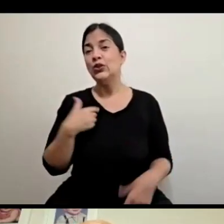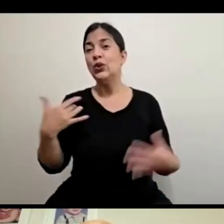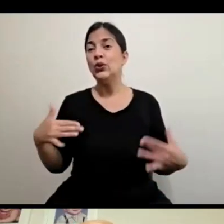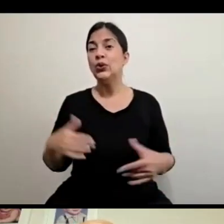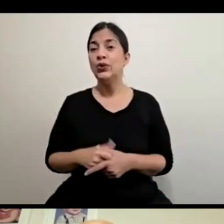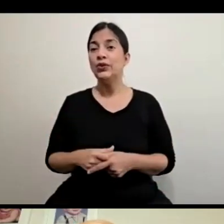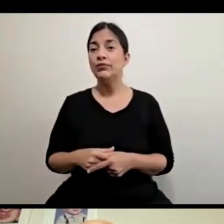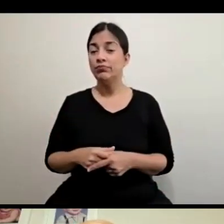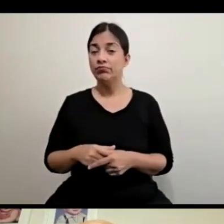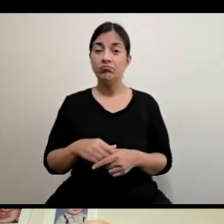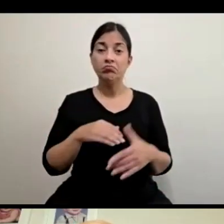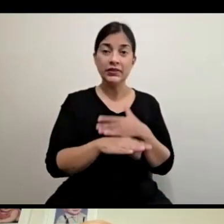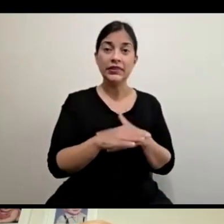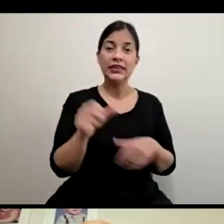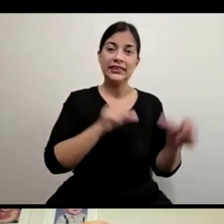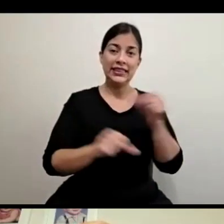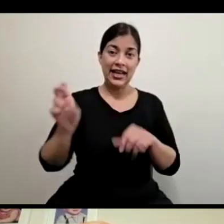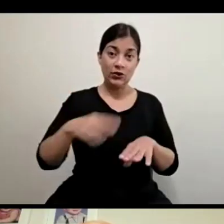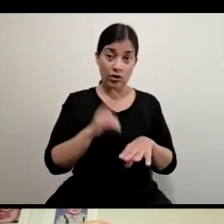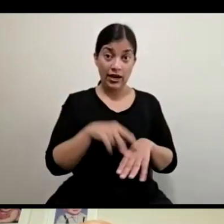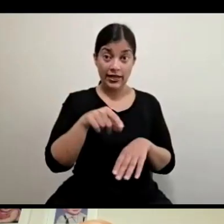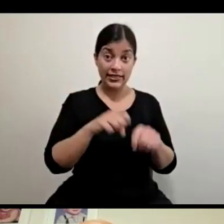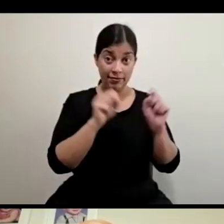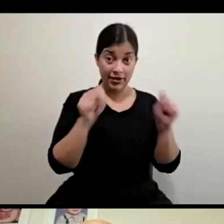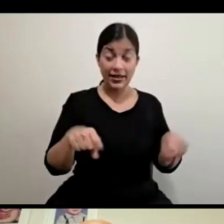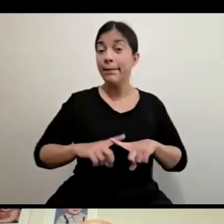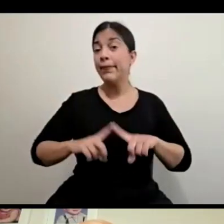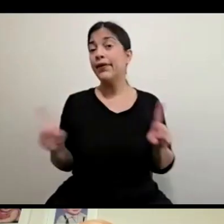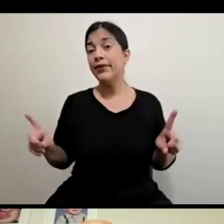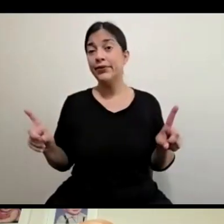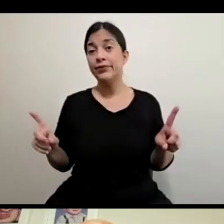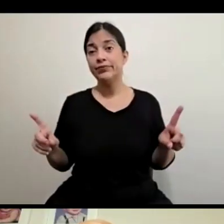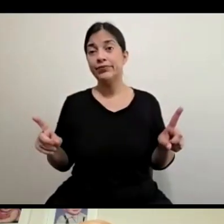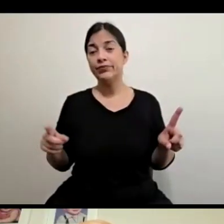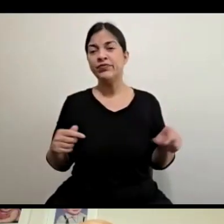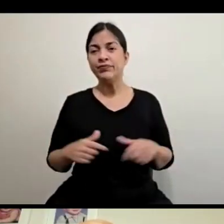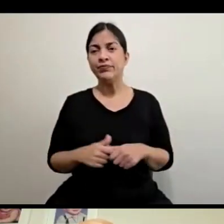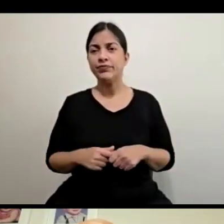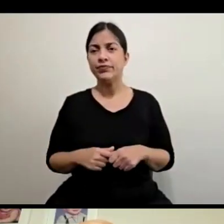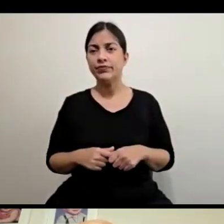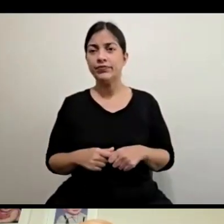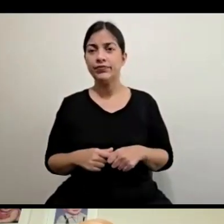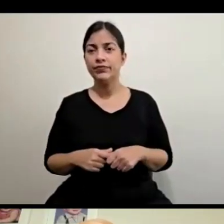fui a Ciencias Naturales ese semestre, pero cogí